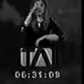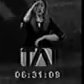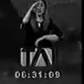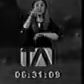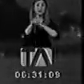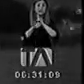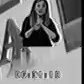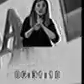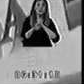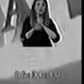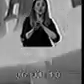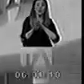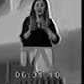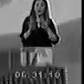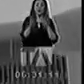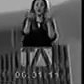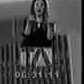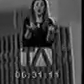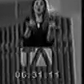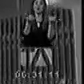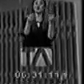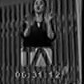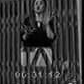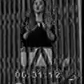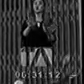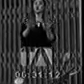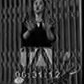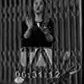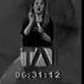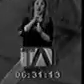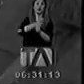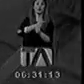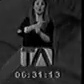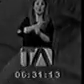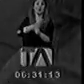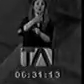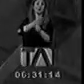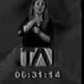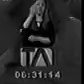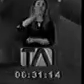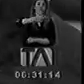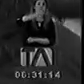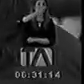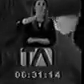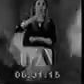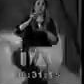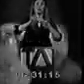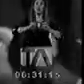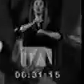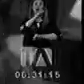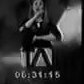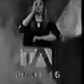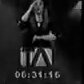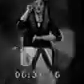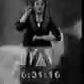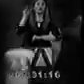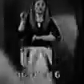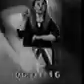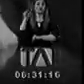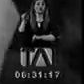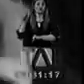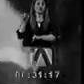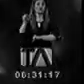quedar en el aire. Hoy se habla de una supuesta ejecución extrajudicial y no se descarta que Correa sea uno de